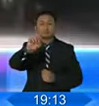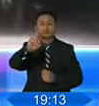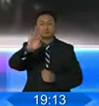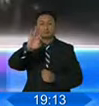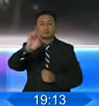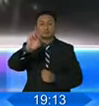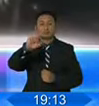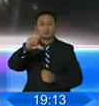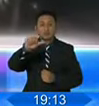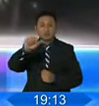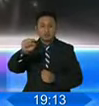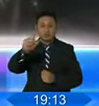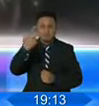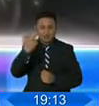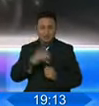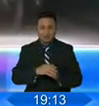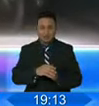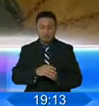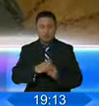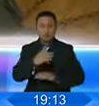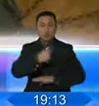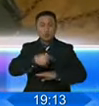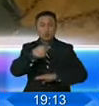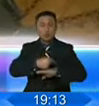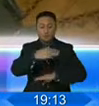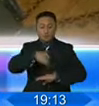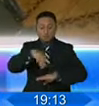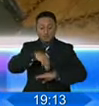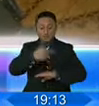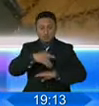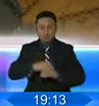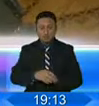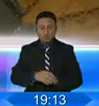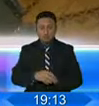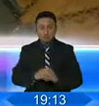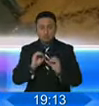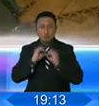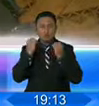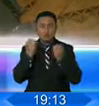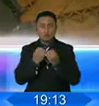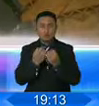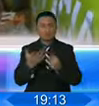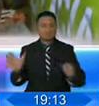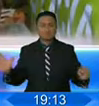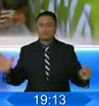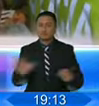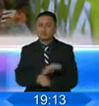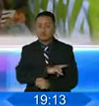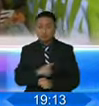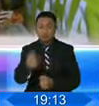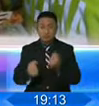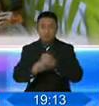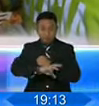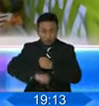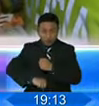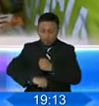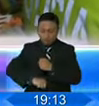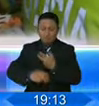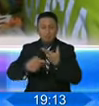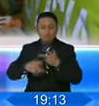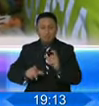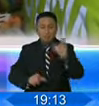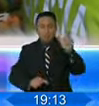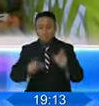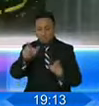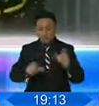del Guayas y Manabí. Las autoridades destacaron que se logró desarticular una estructura completa que no solo robaba automotores, sino